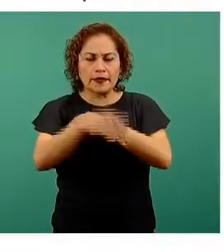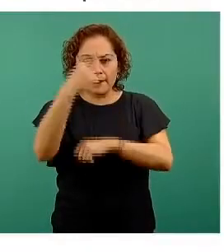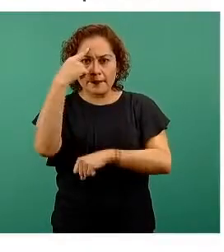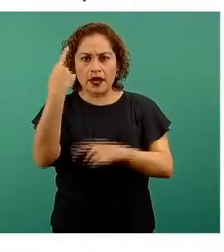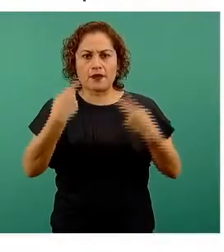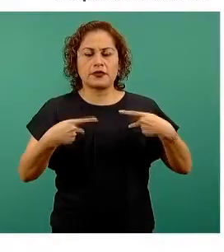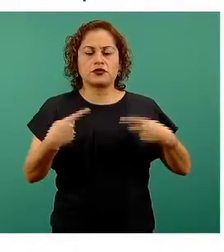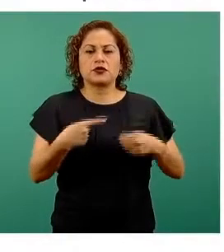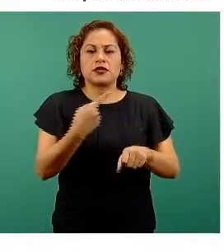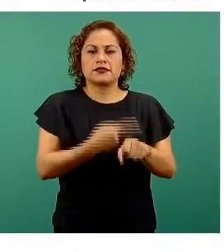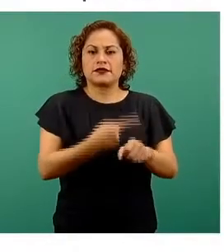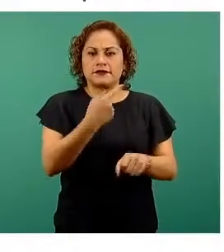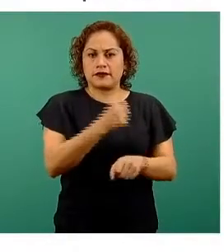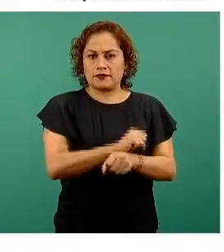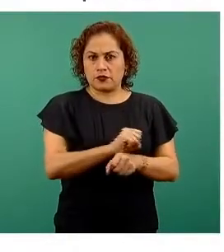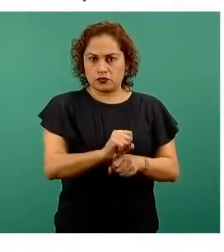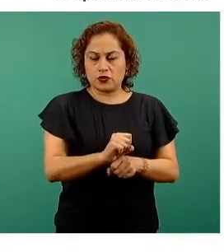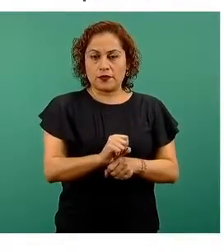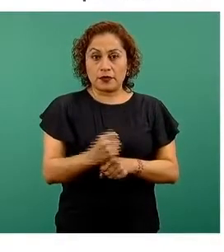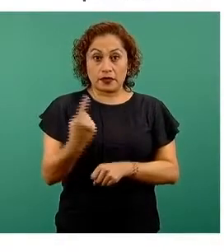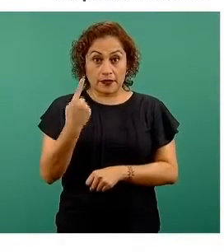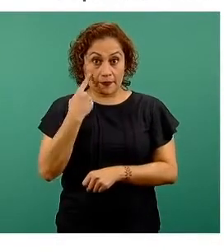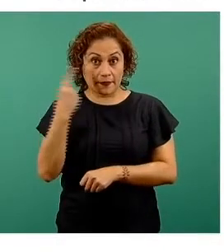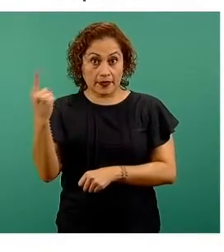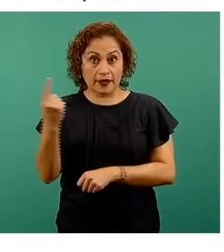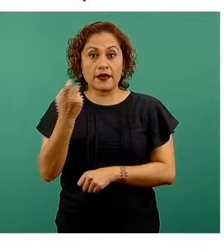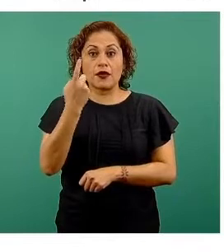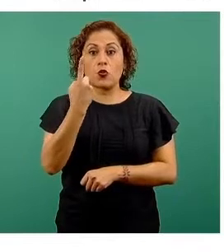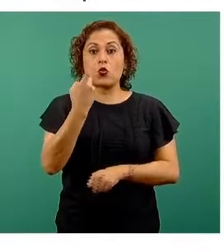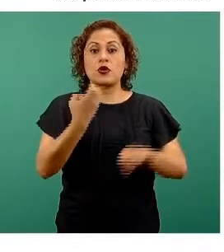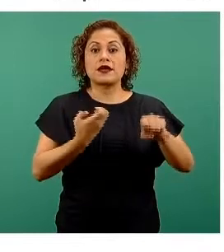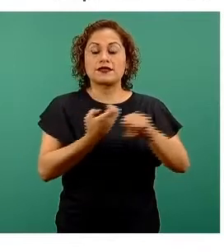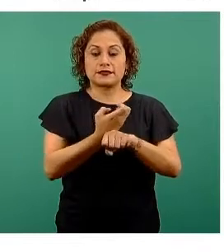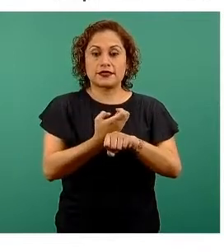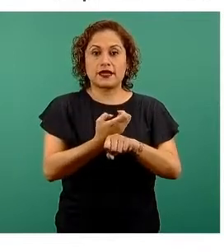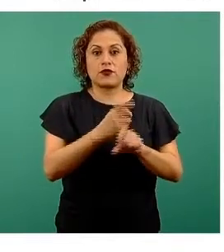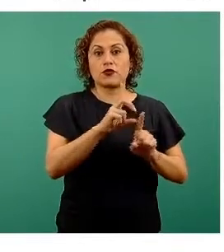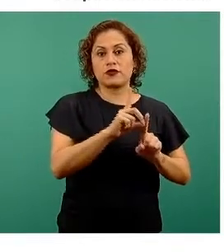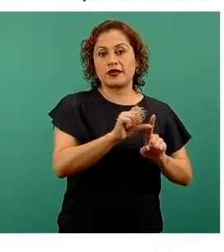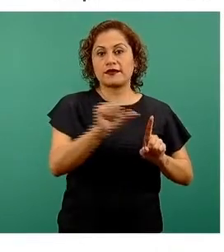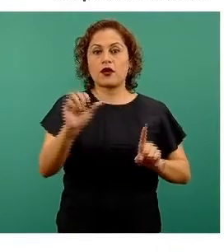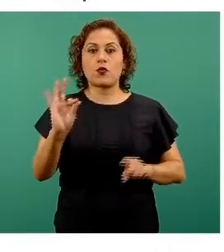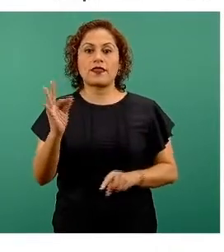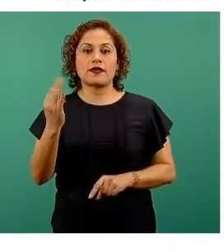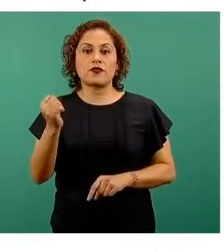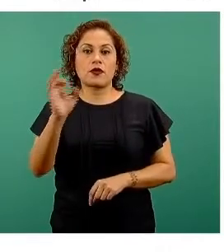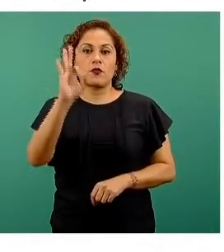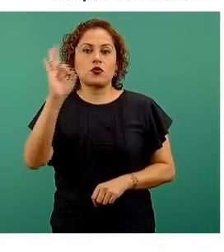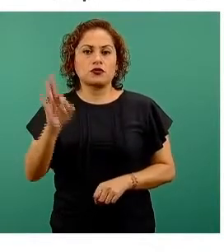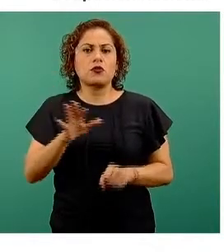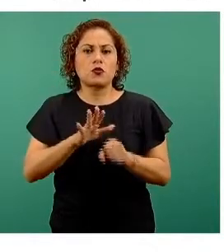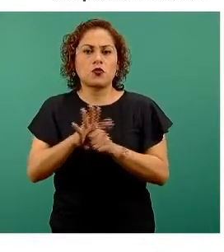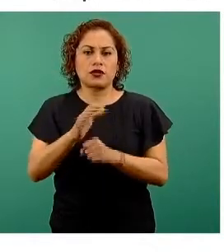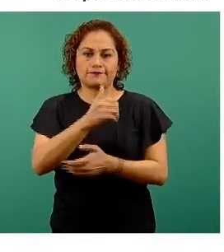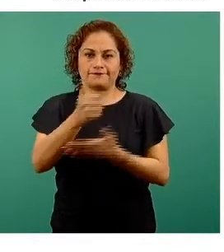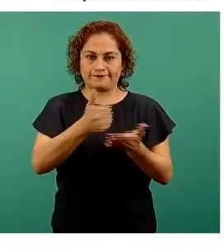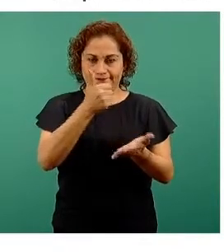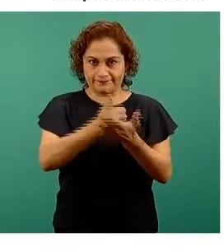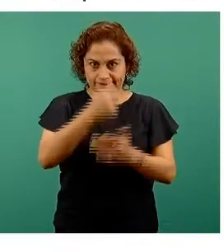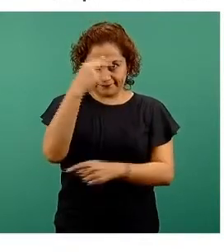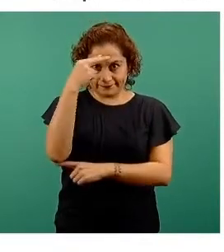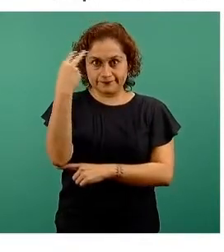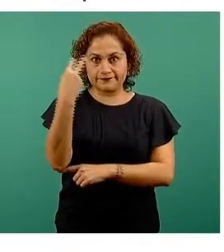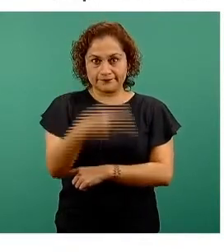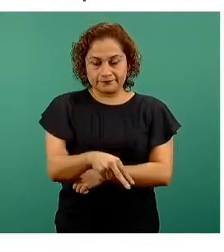el día de hoy tenemos solamente una entidad que está entre 30 y 49%, que es la Ciudad de México, y que de hecho